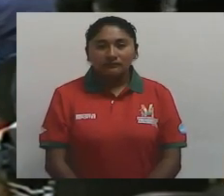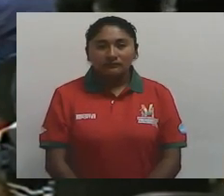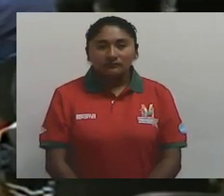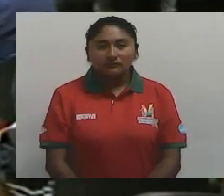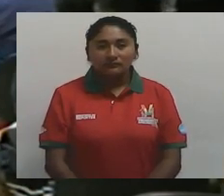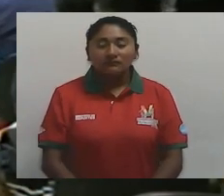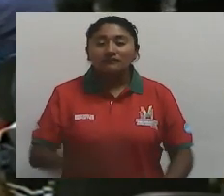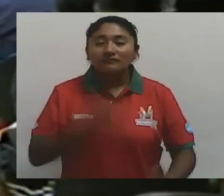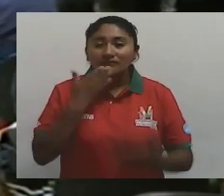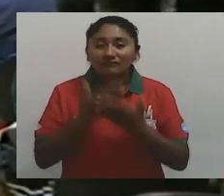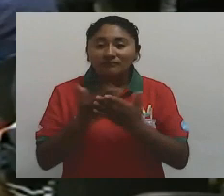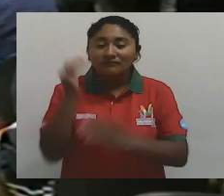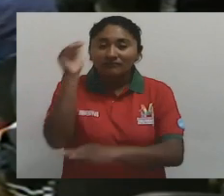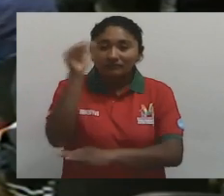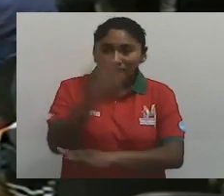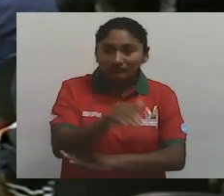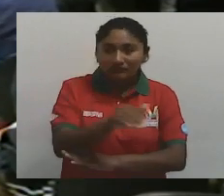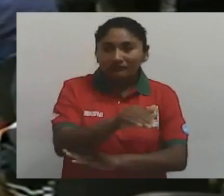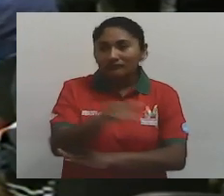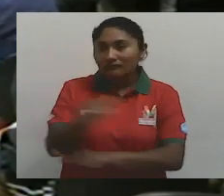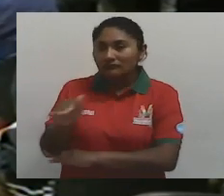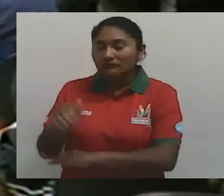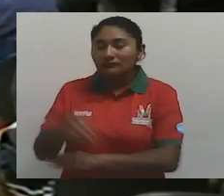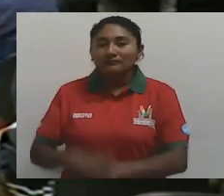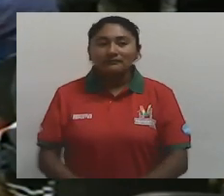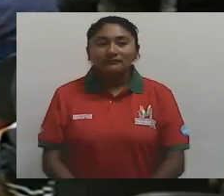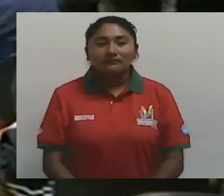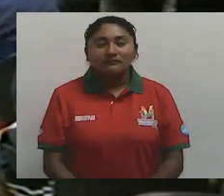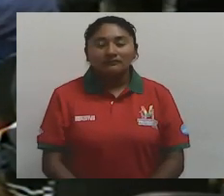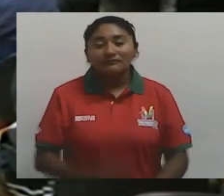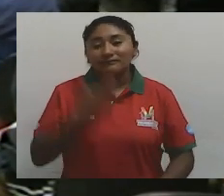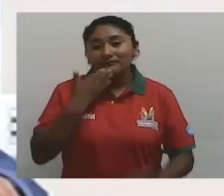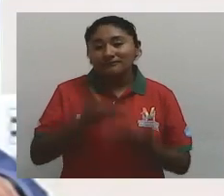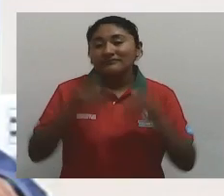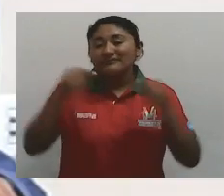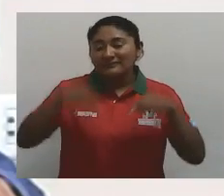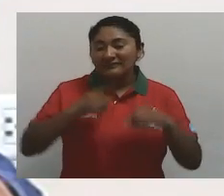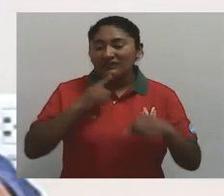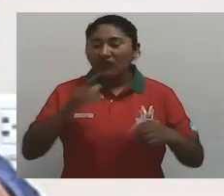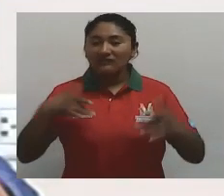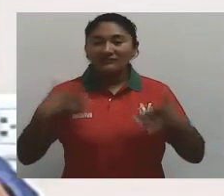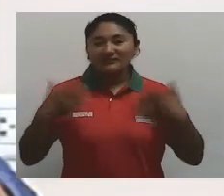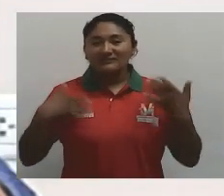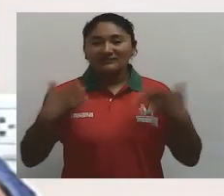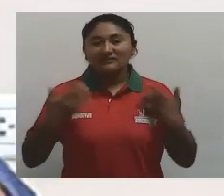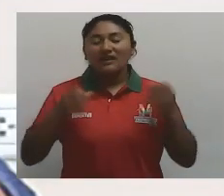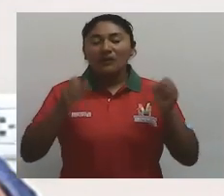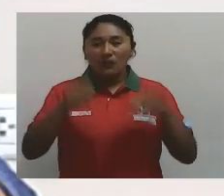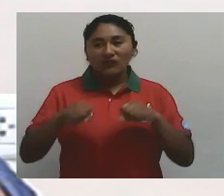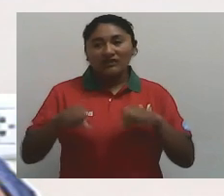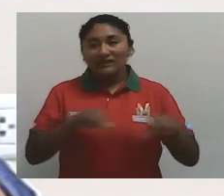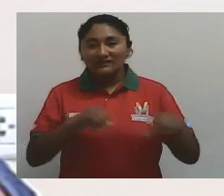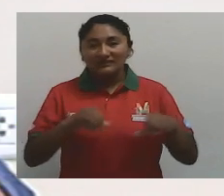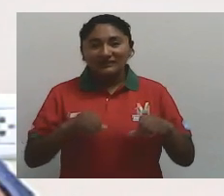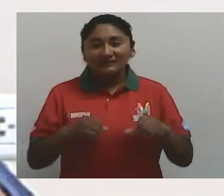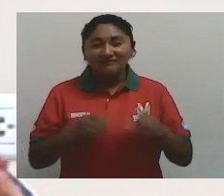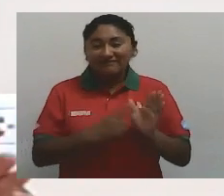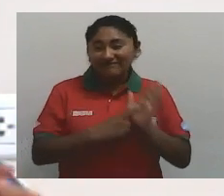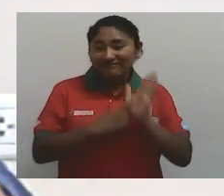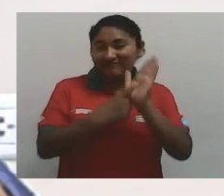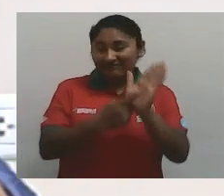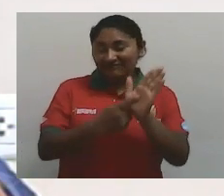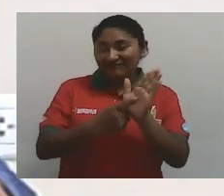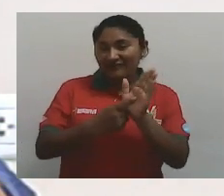Muy buenas noches. Bueno, acá estamos muy felices de poder realizar esta transmisión en vivo de las